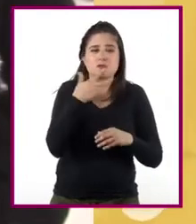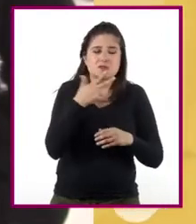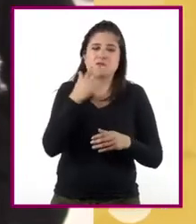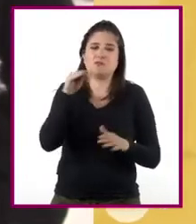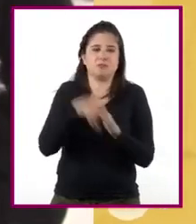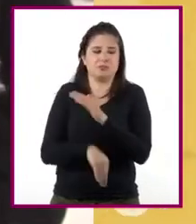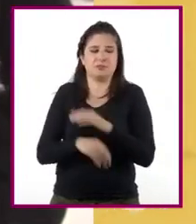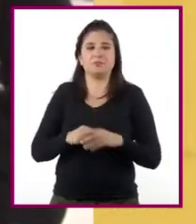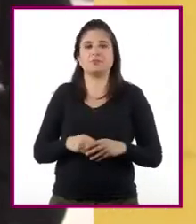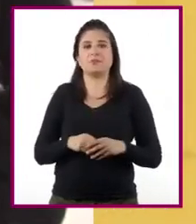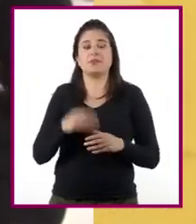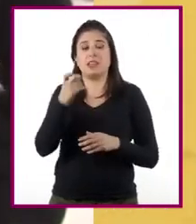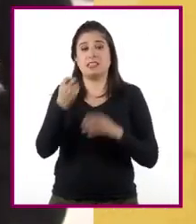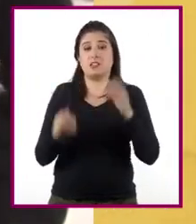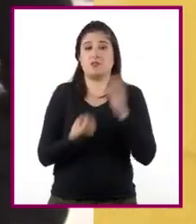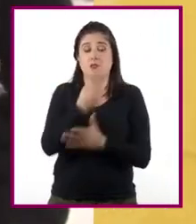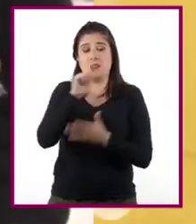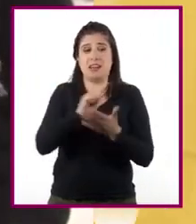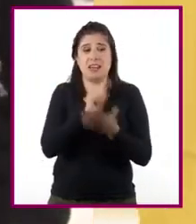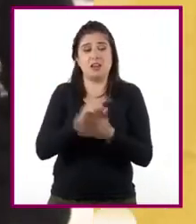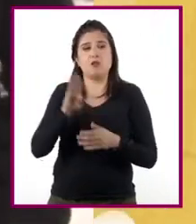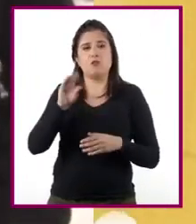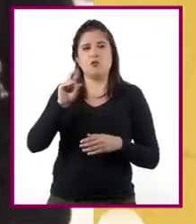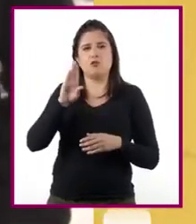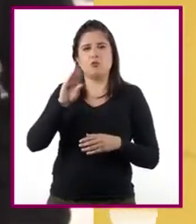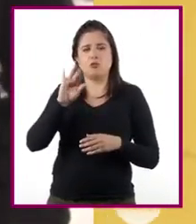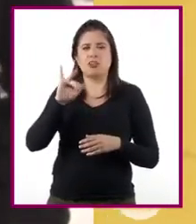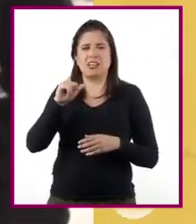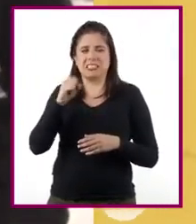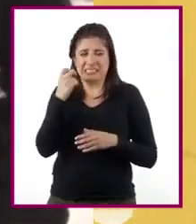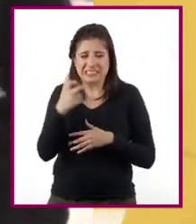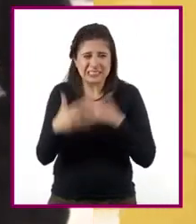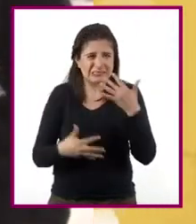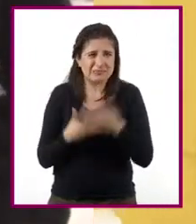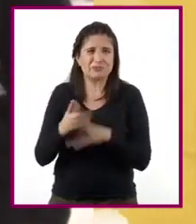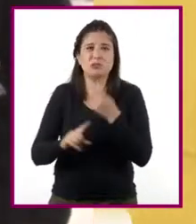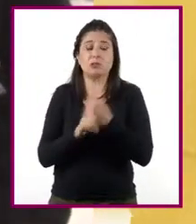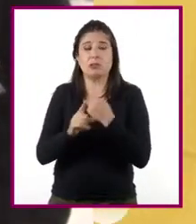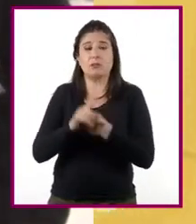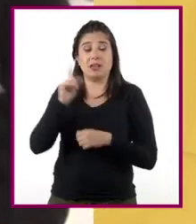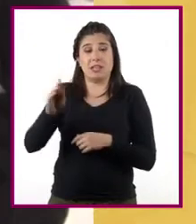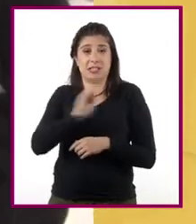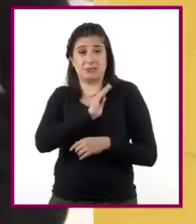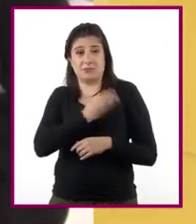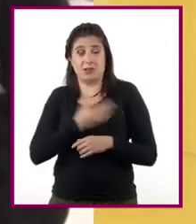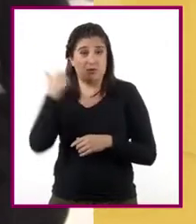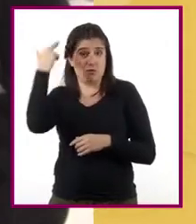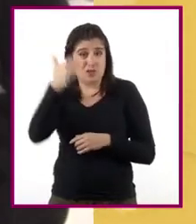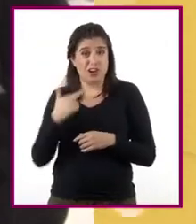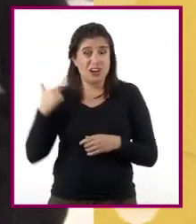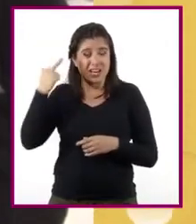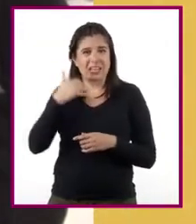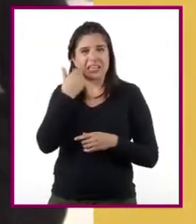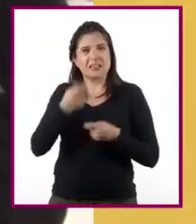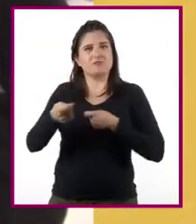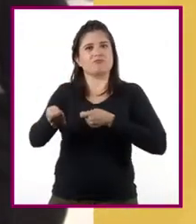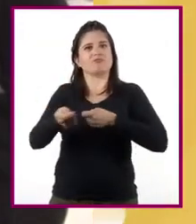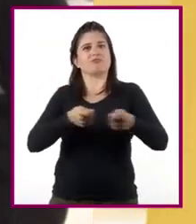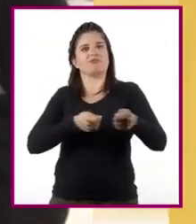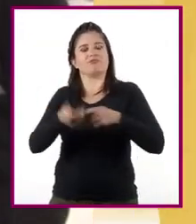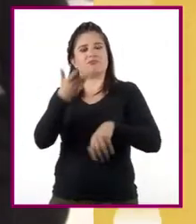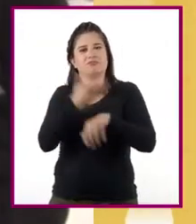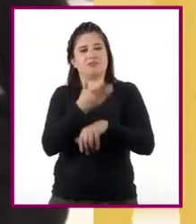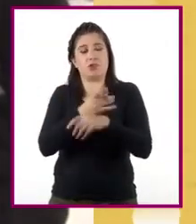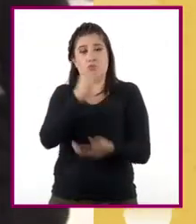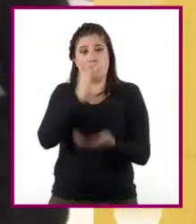tienen que ver con las reformas borbónicas. La corona española lo que intentó fue controlar sus dominios americanos, no solo